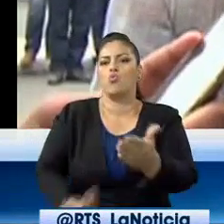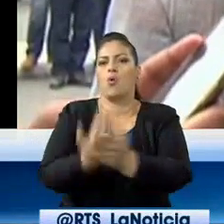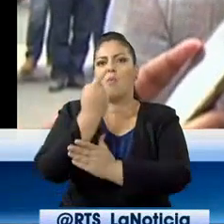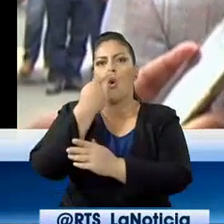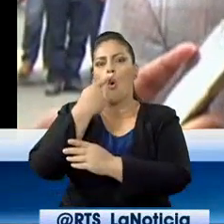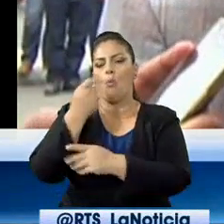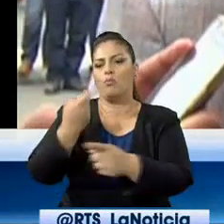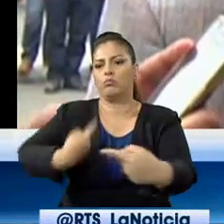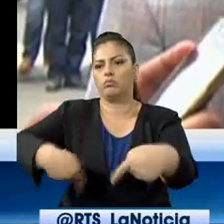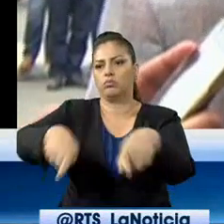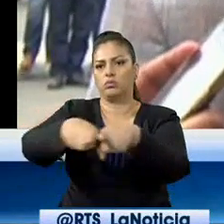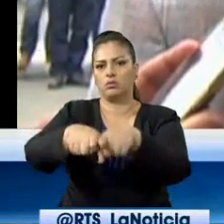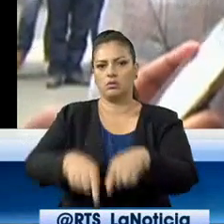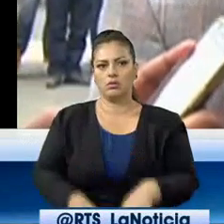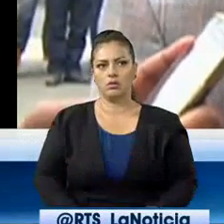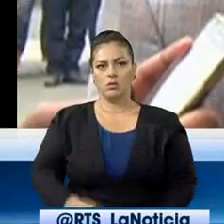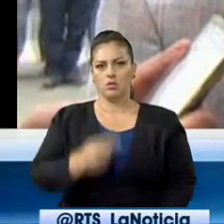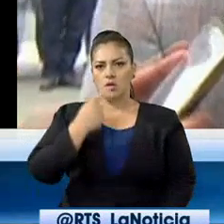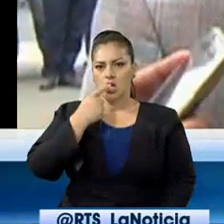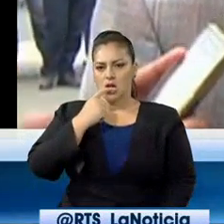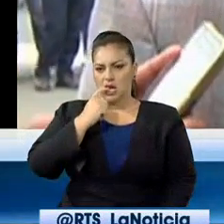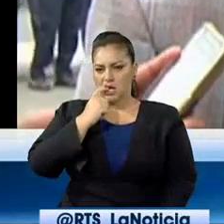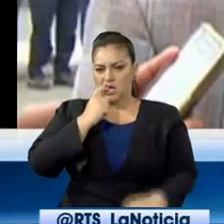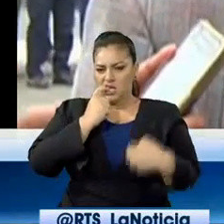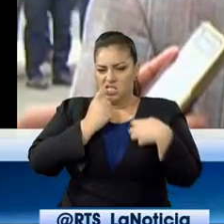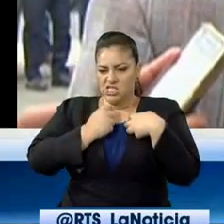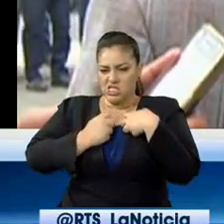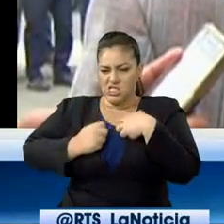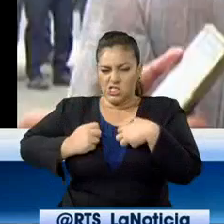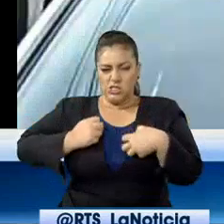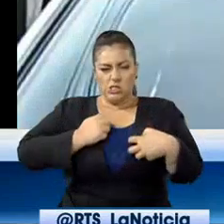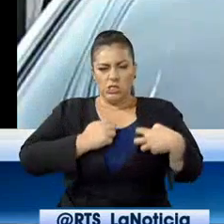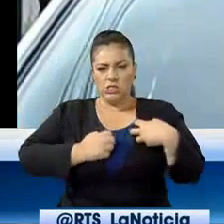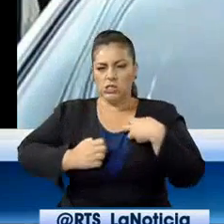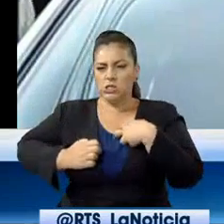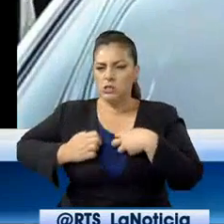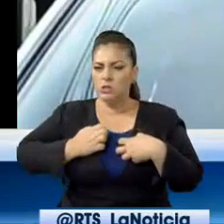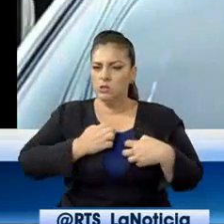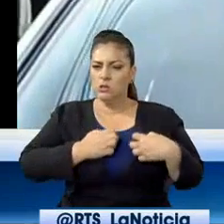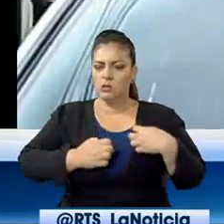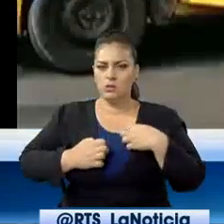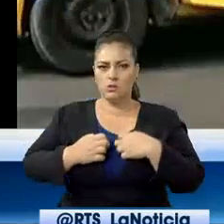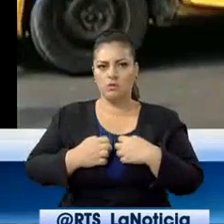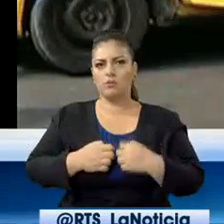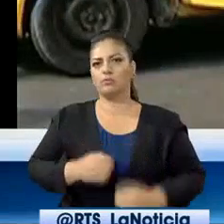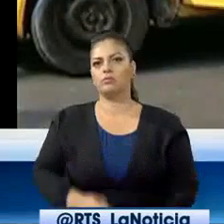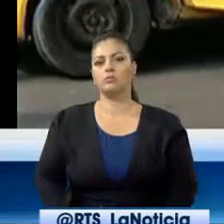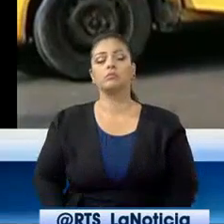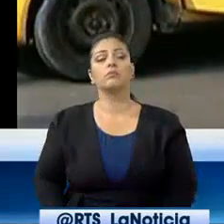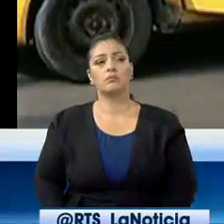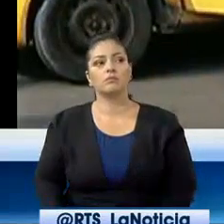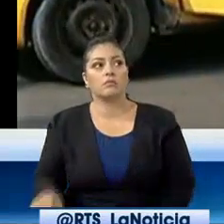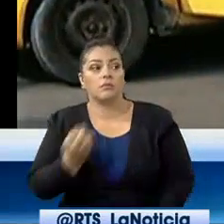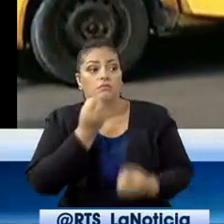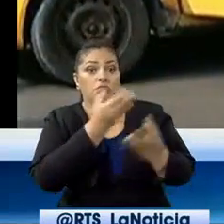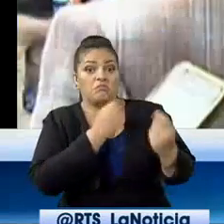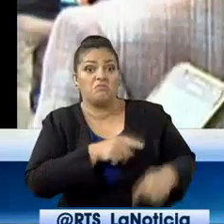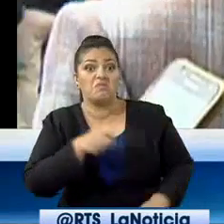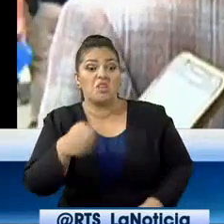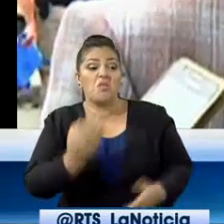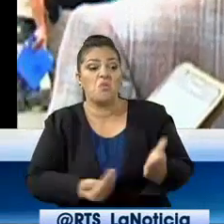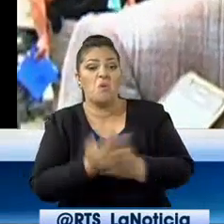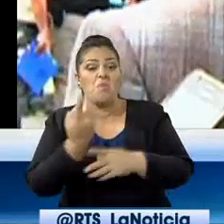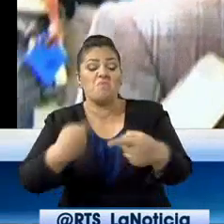que esta señora luego de un tiempo tuvo otra pareja y hemos tipificado esta motivación